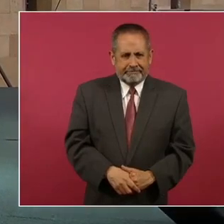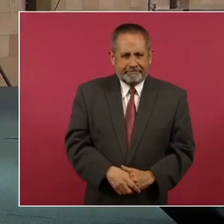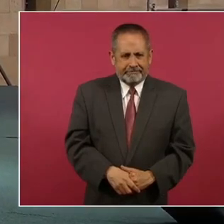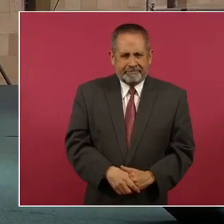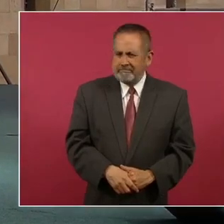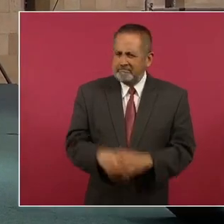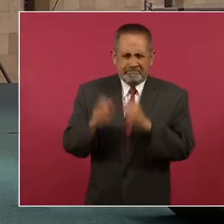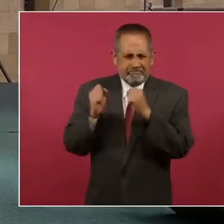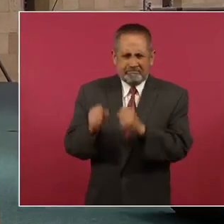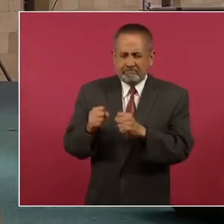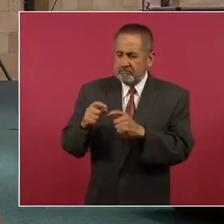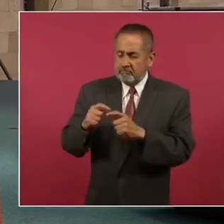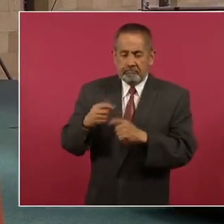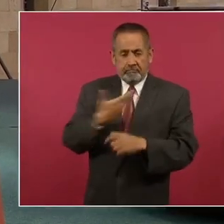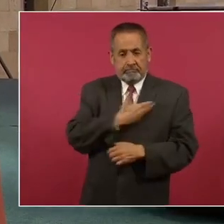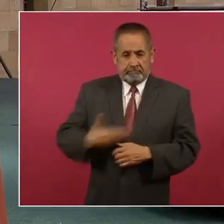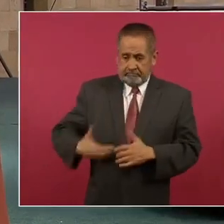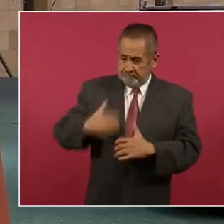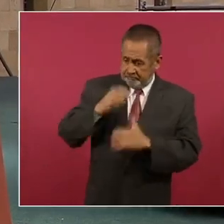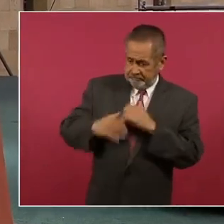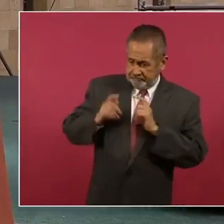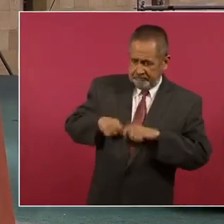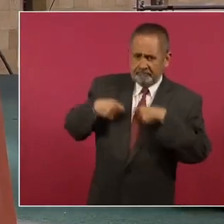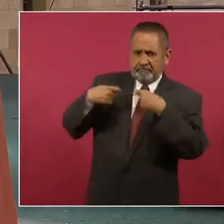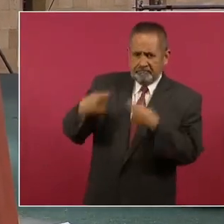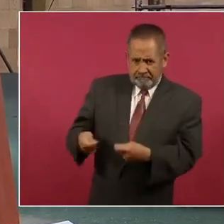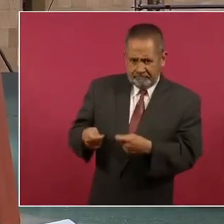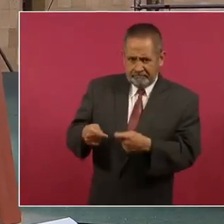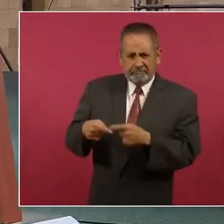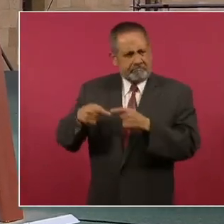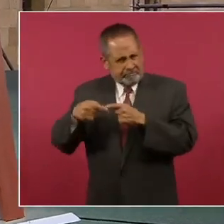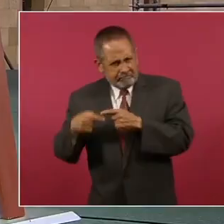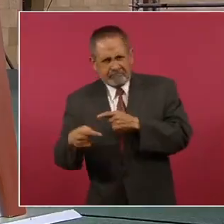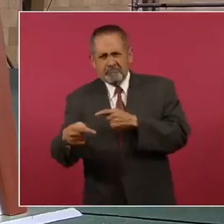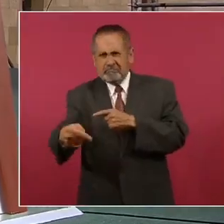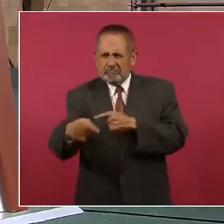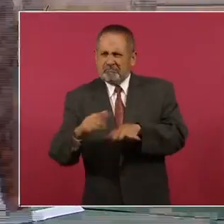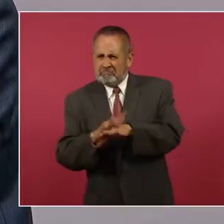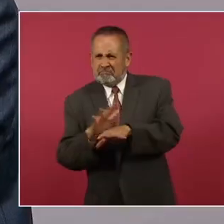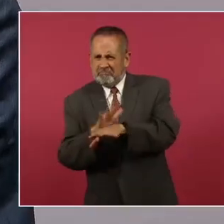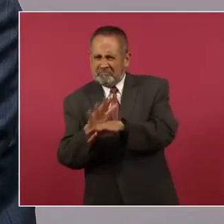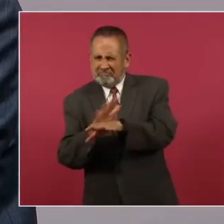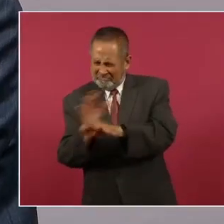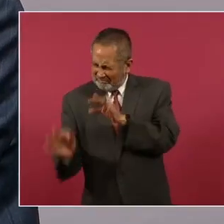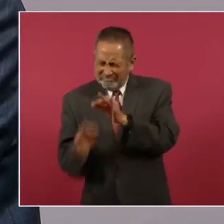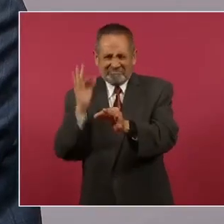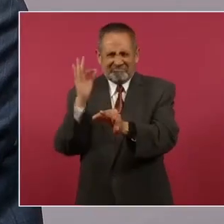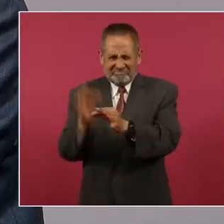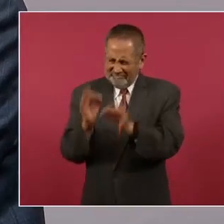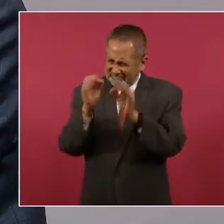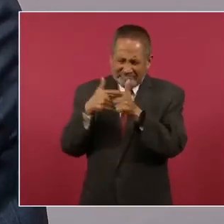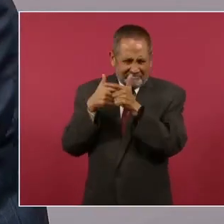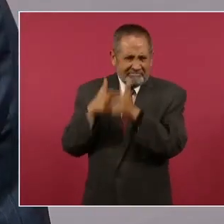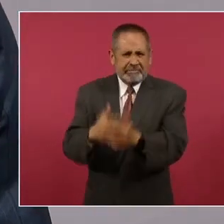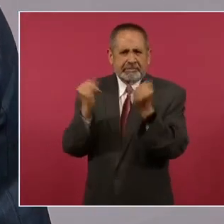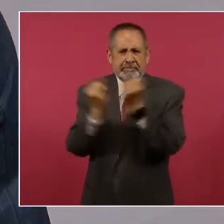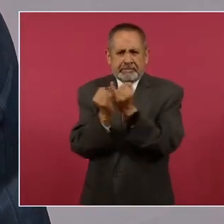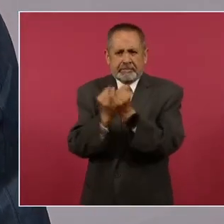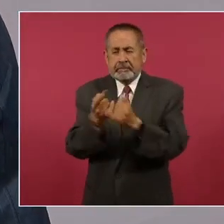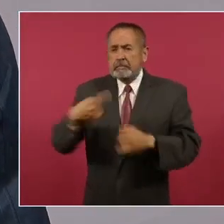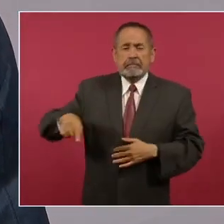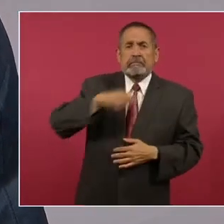asegurada la continuidad con cambio. No hay nada que